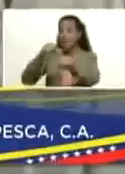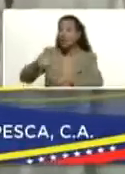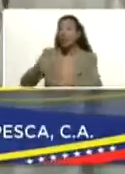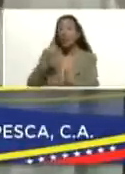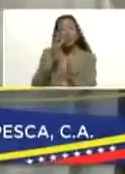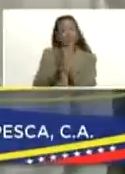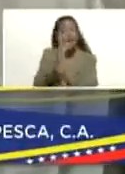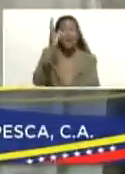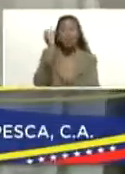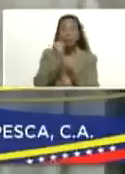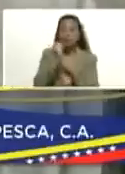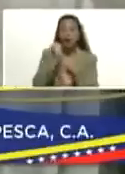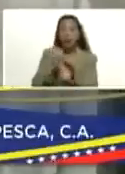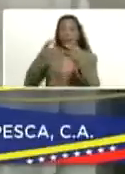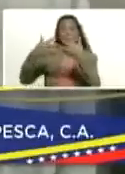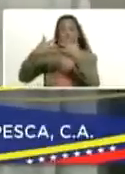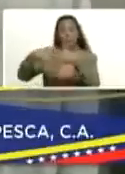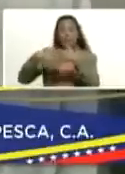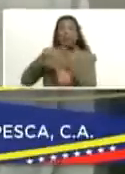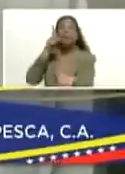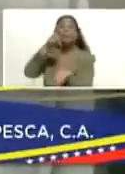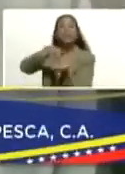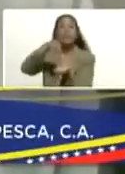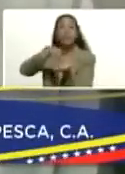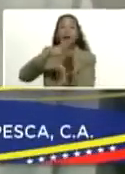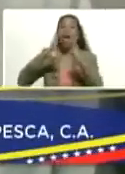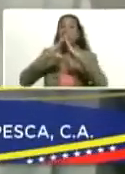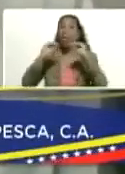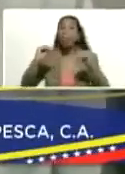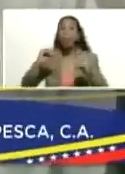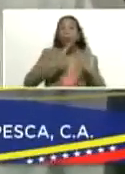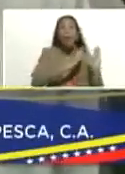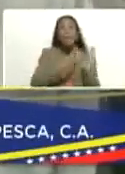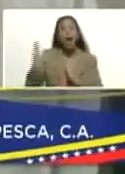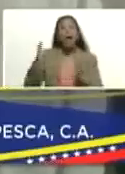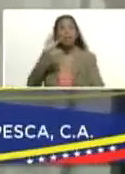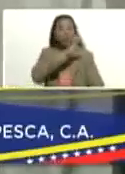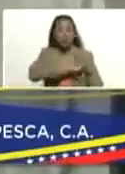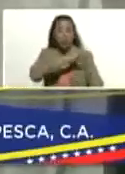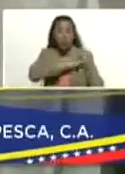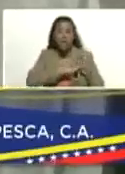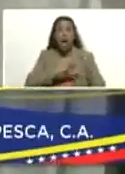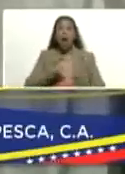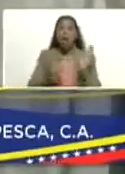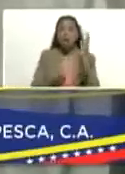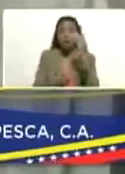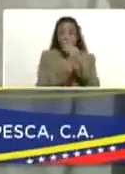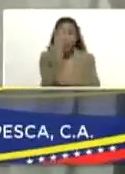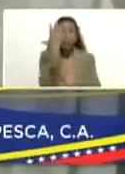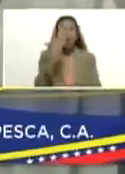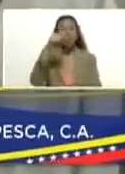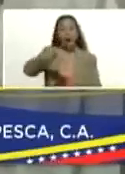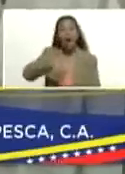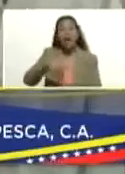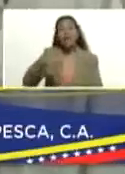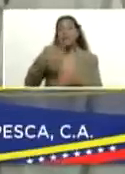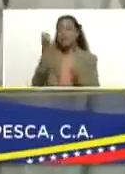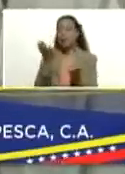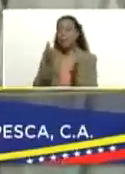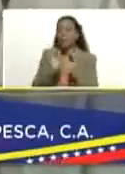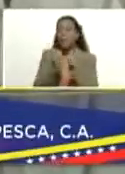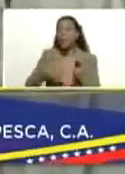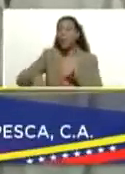en pro de nuestro pueblo, han participado en todos los planes sociales en los cuales se ha trabajado, que se ha venido elaborando por el